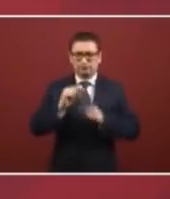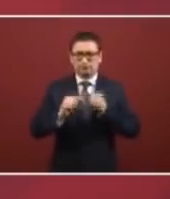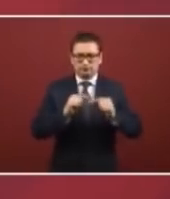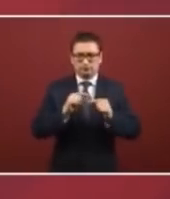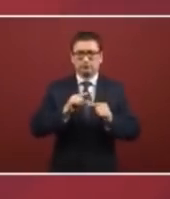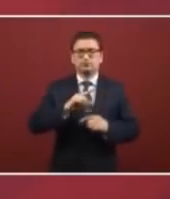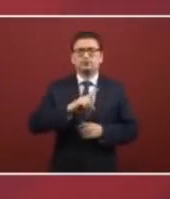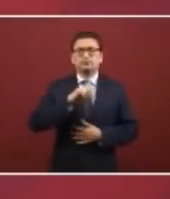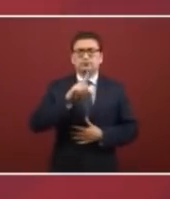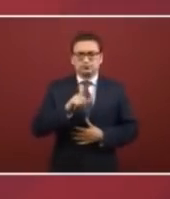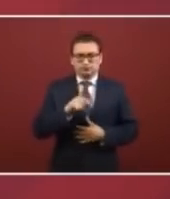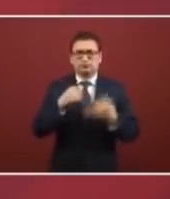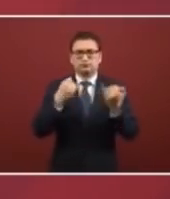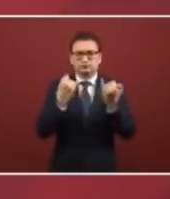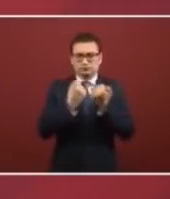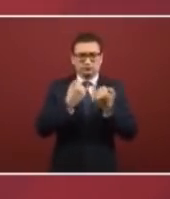comunicar